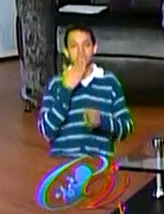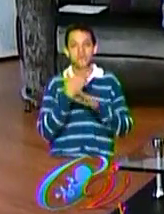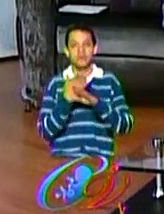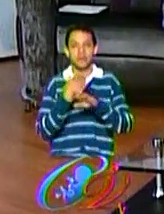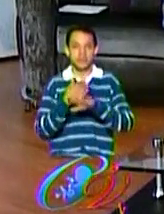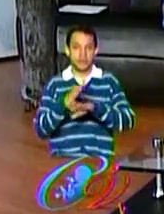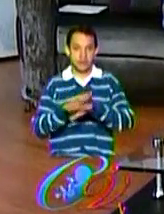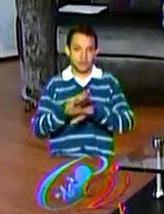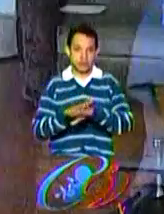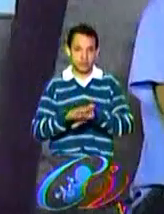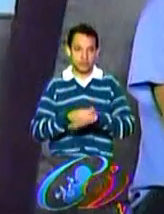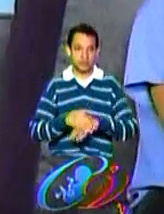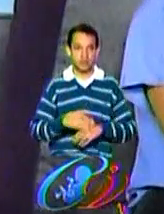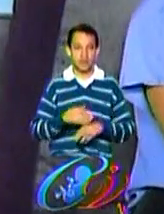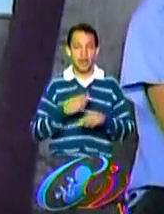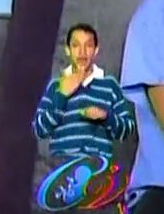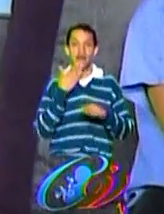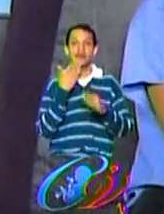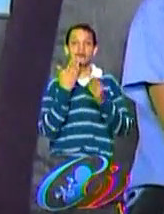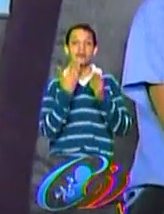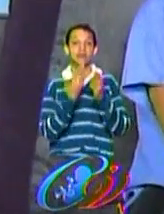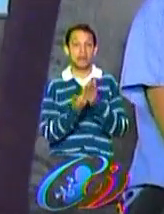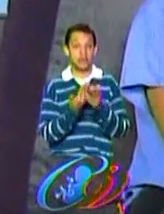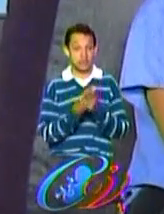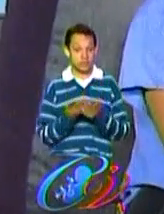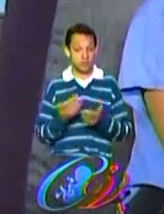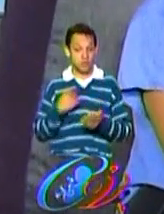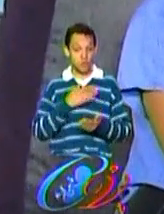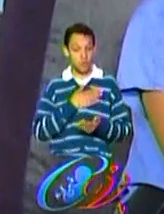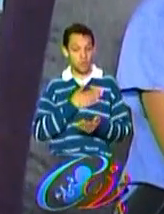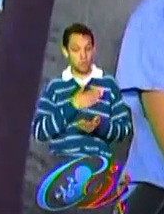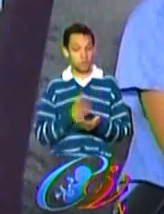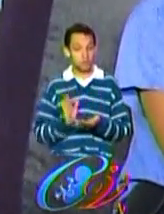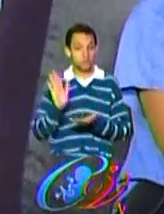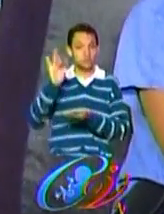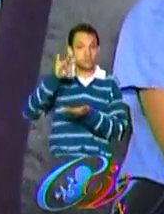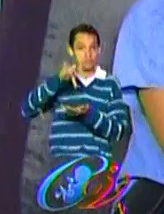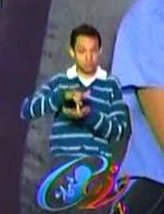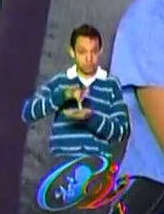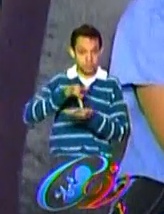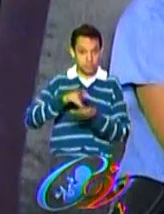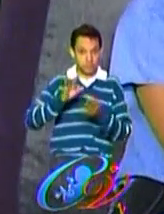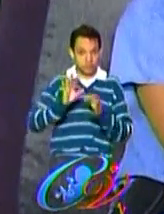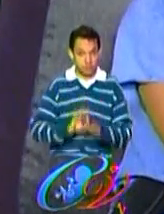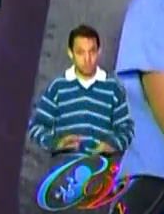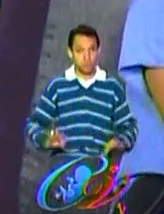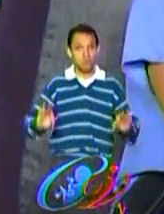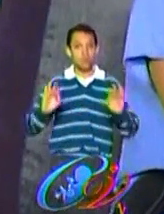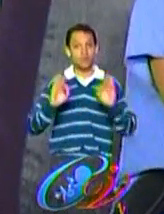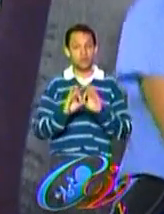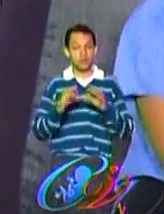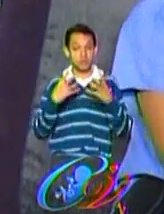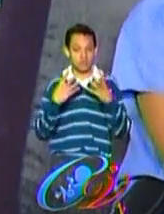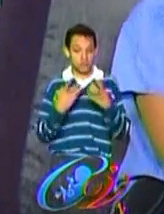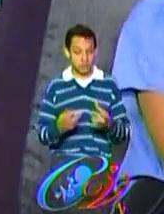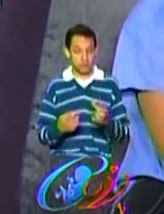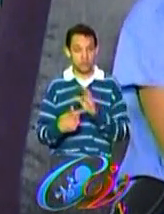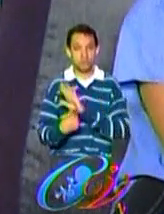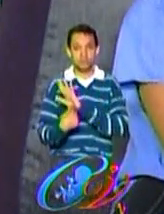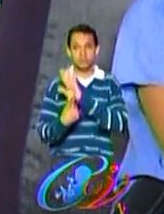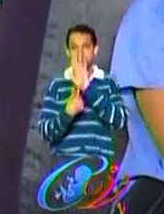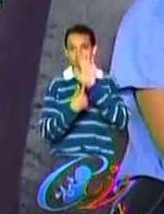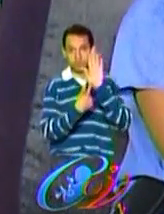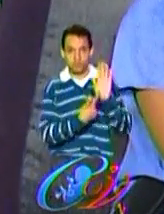invitarme a venir acá. Hoy el tema es muy importante, es algo que yo quería pues compartir con